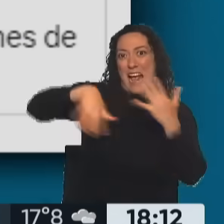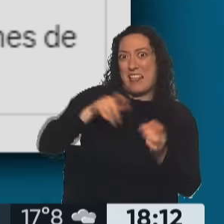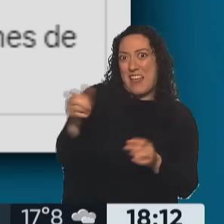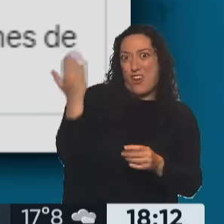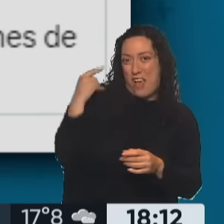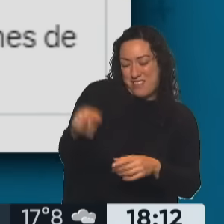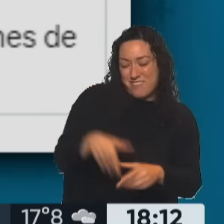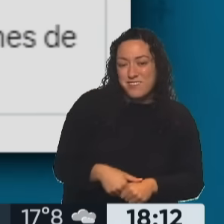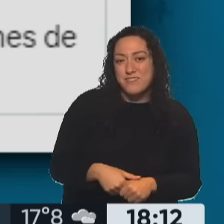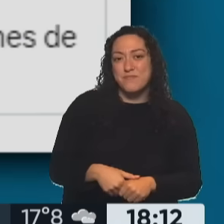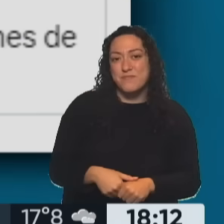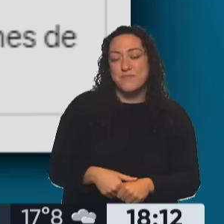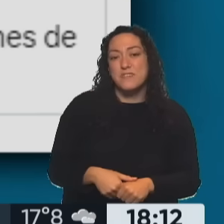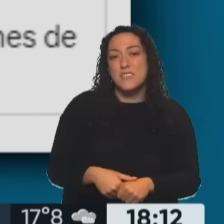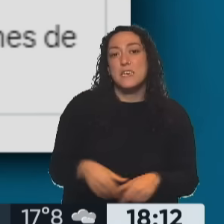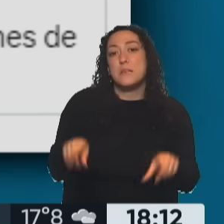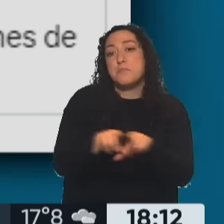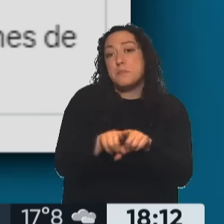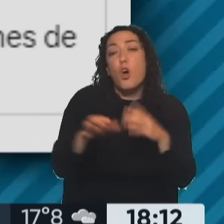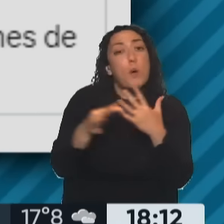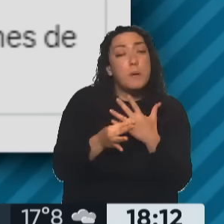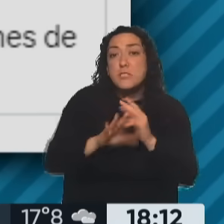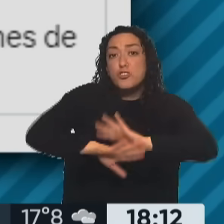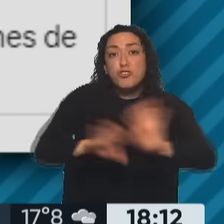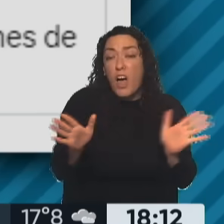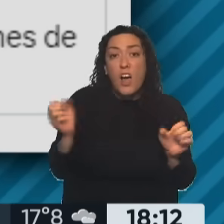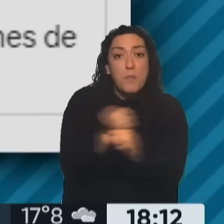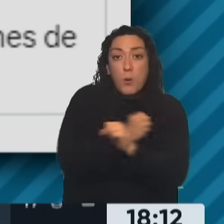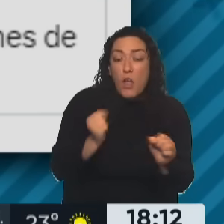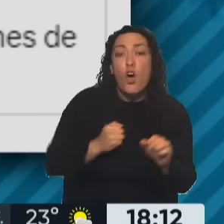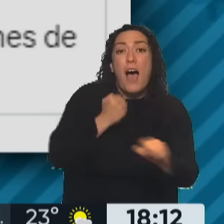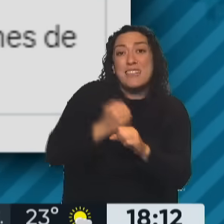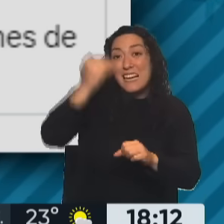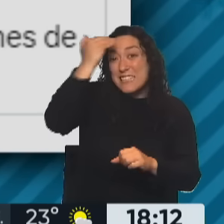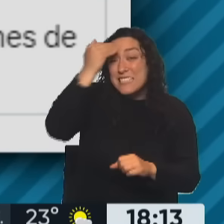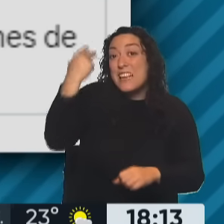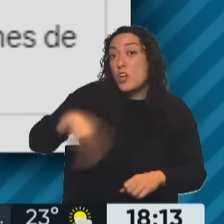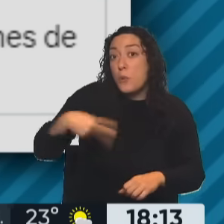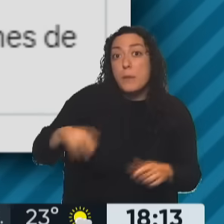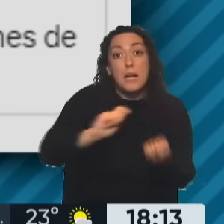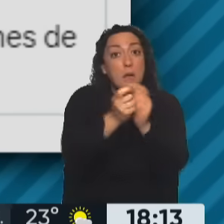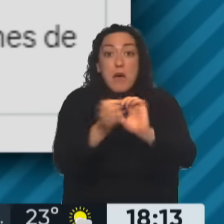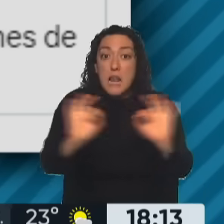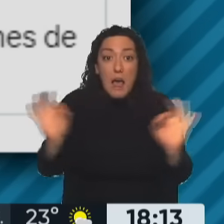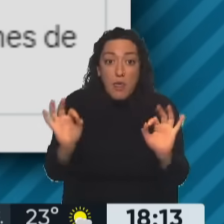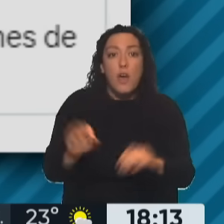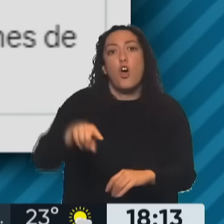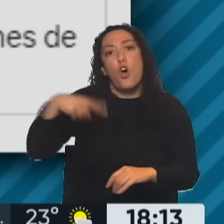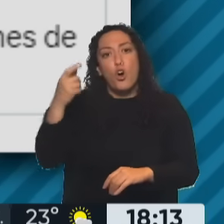Exactamente. Esto quiere decir que se mantiene el compromiso de que hasta el 15 de noviembre no se modifica. Pero algo más le agrega Gabriel Rubinstein,